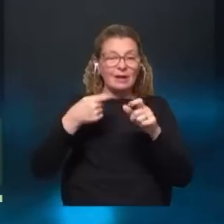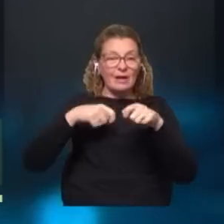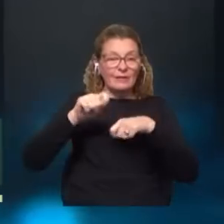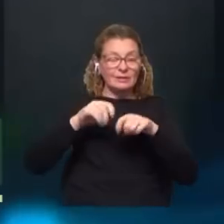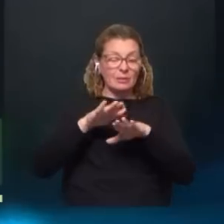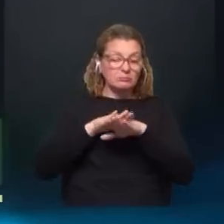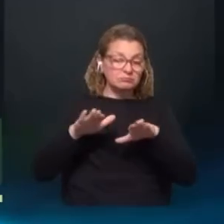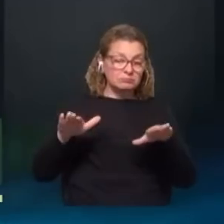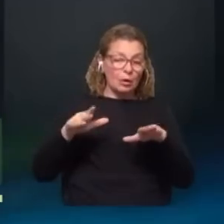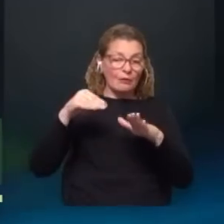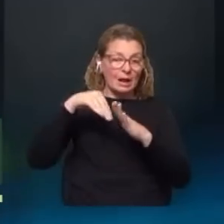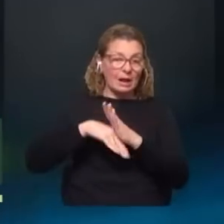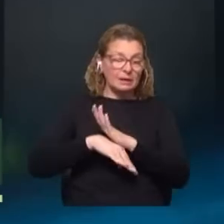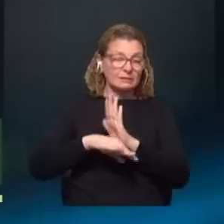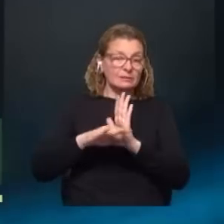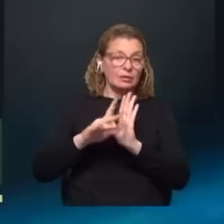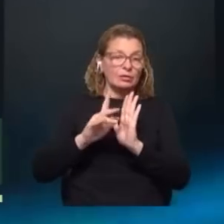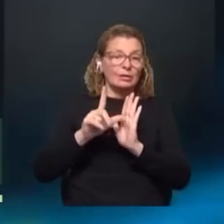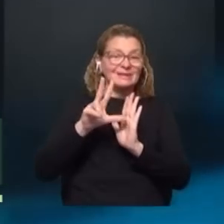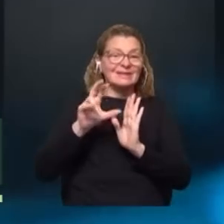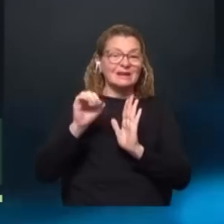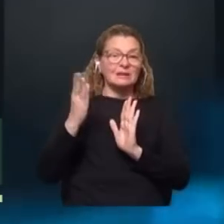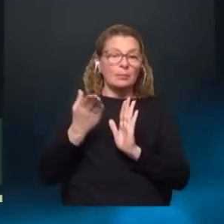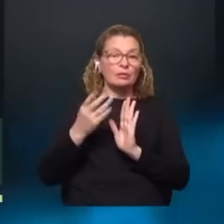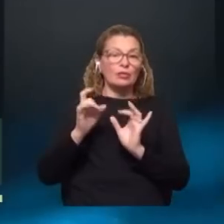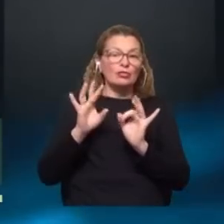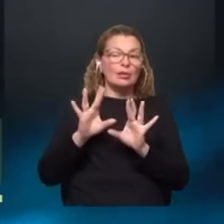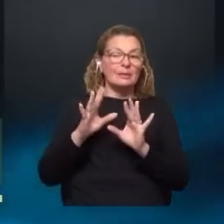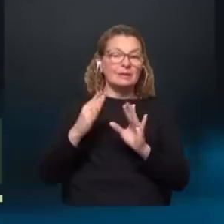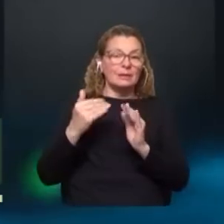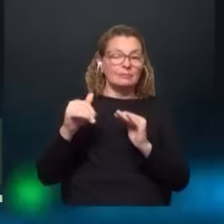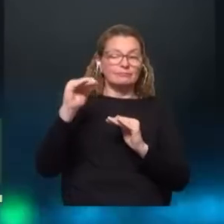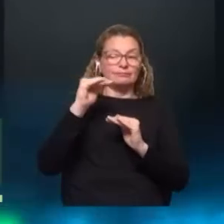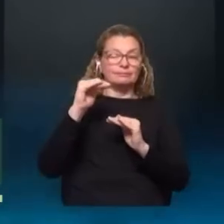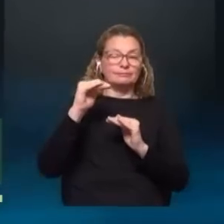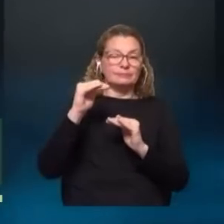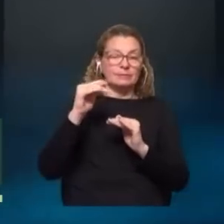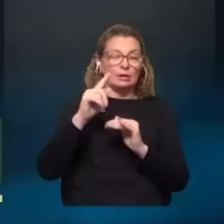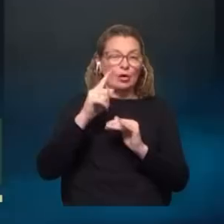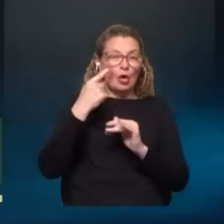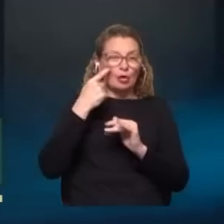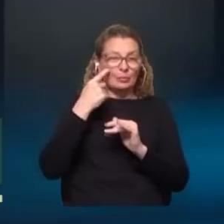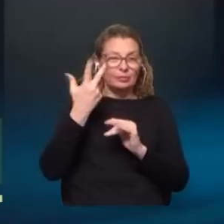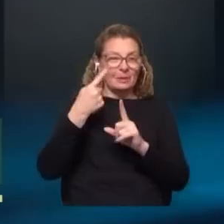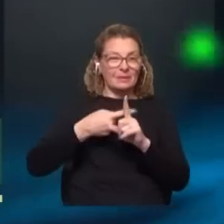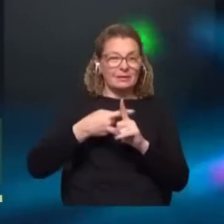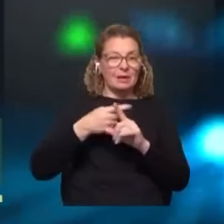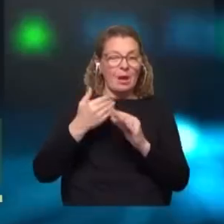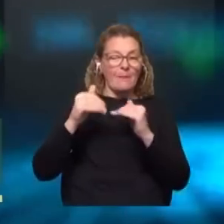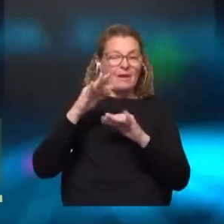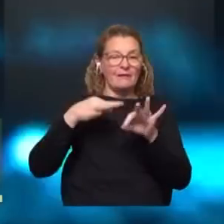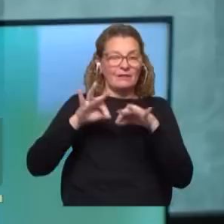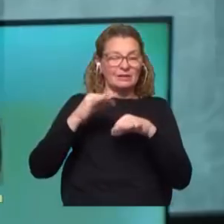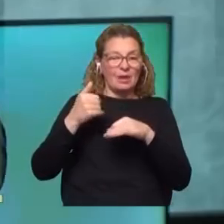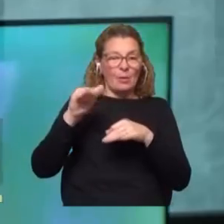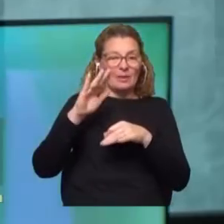se van a mantener o van a caer sí O sea que solamente un 30% está esperando que en el tercer trimestre que todavía no conocemos el dato sus ventas aumenten